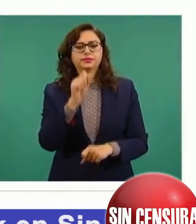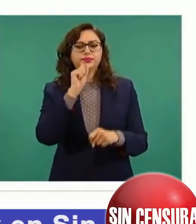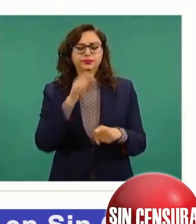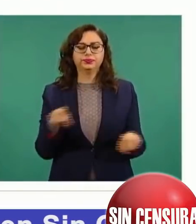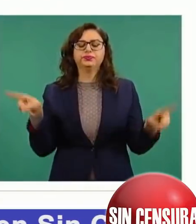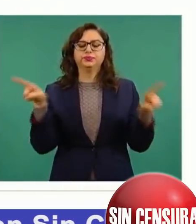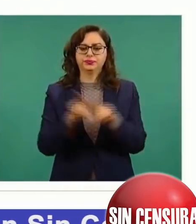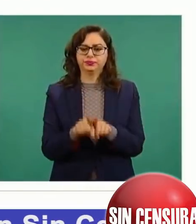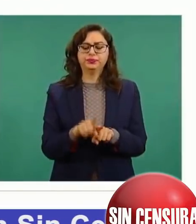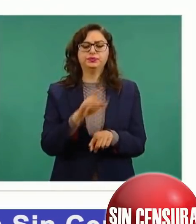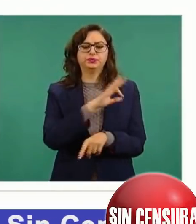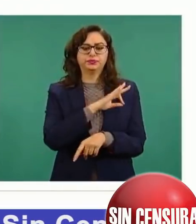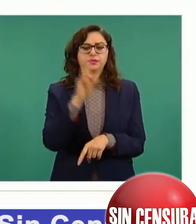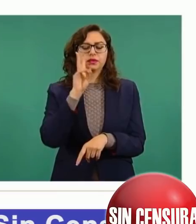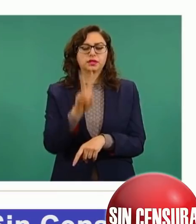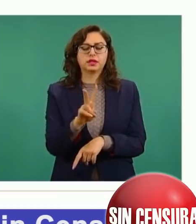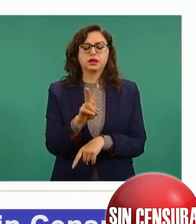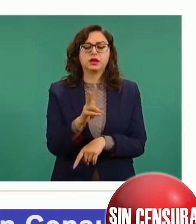bajada,